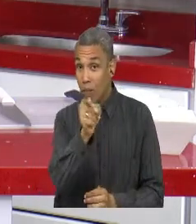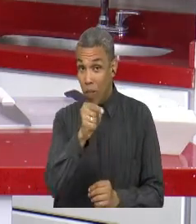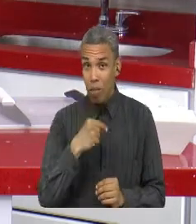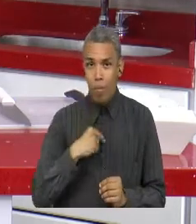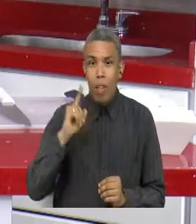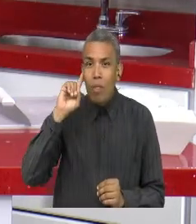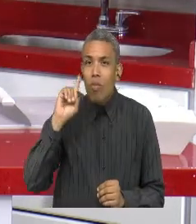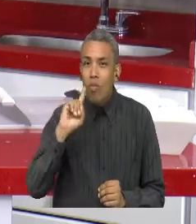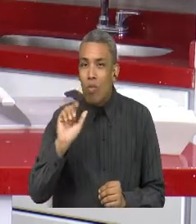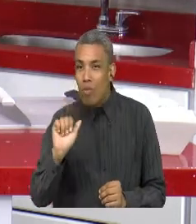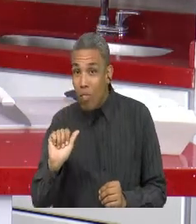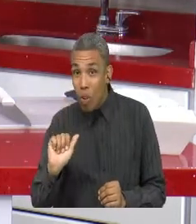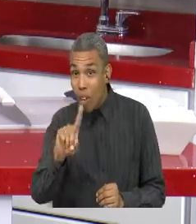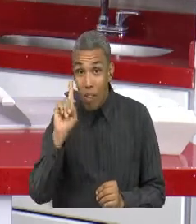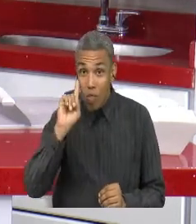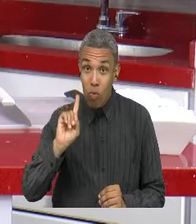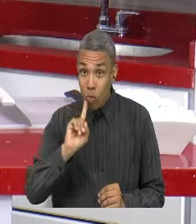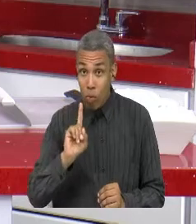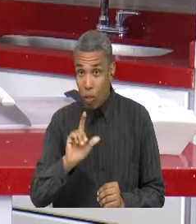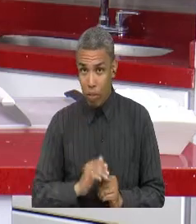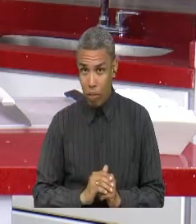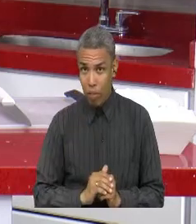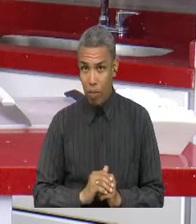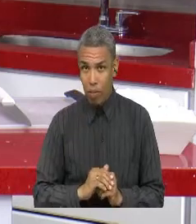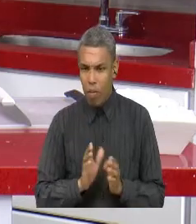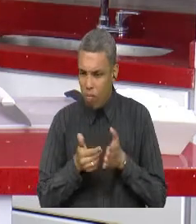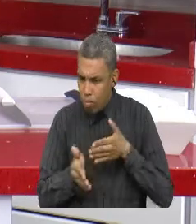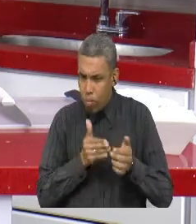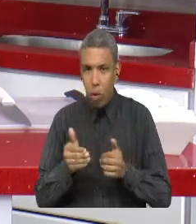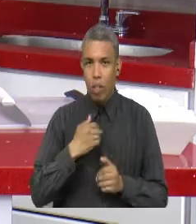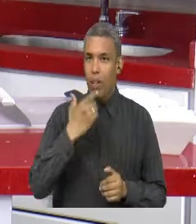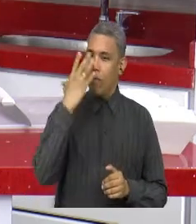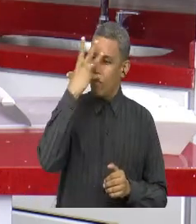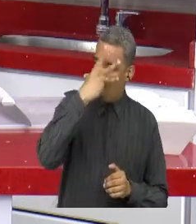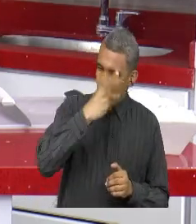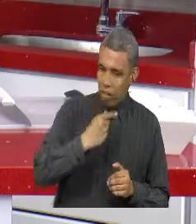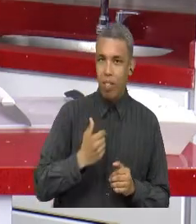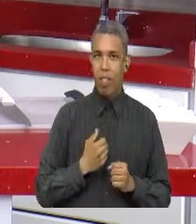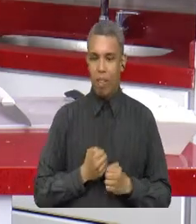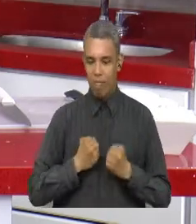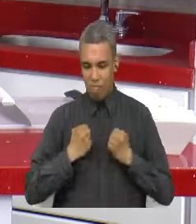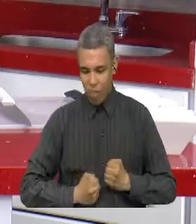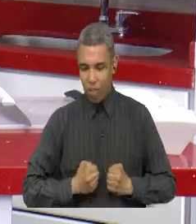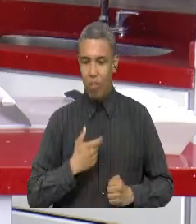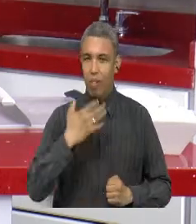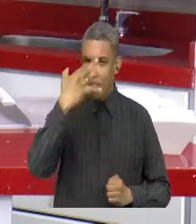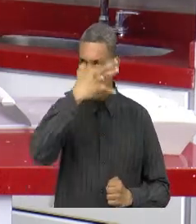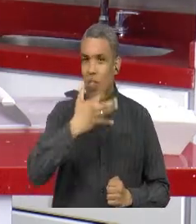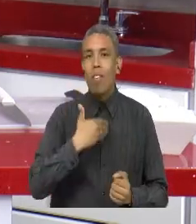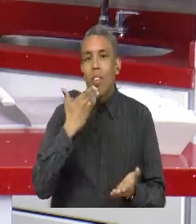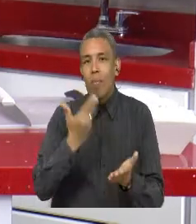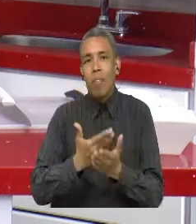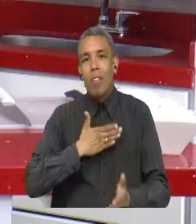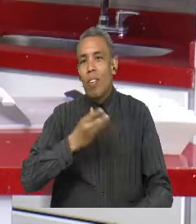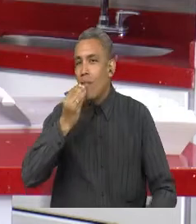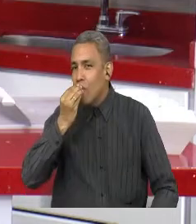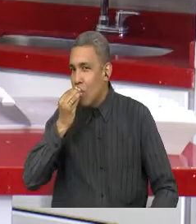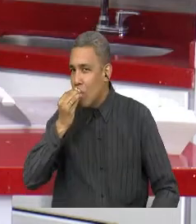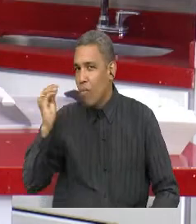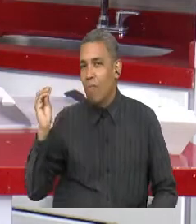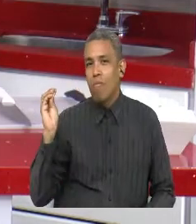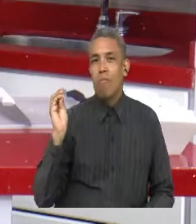que por tener una discapacidad no dejan de ser hermosas, lindas y emprendedoras, también precisamente para ellas, Wilfran, por favor, ahí un besito gigante para